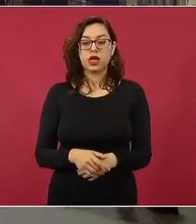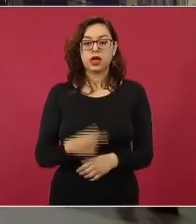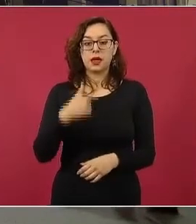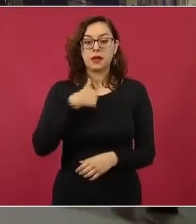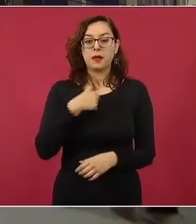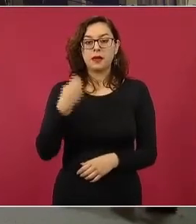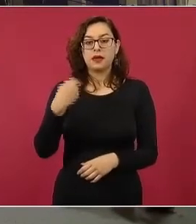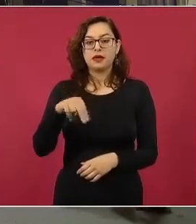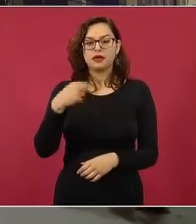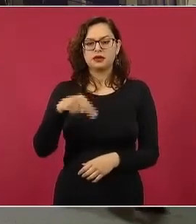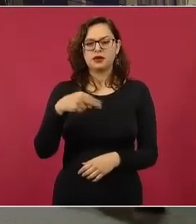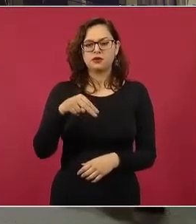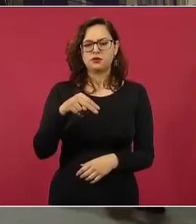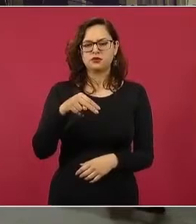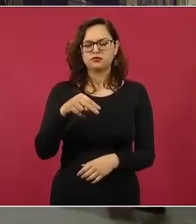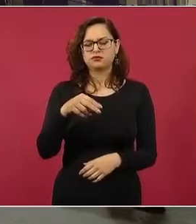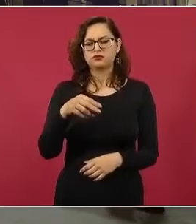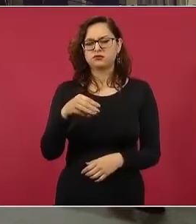Perú,